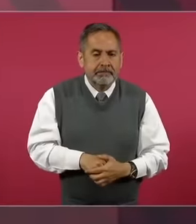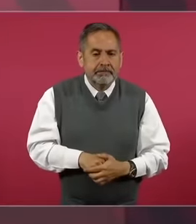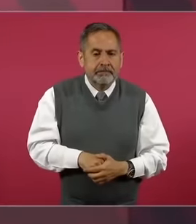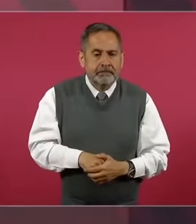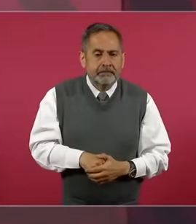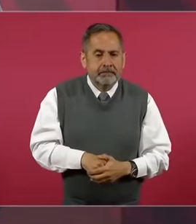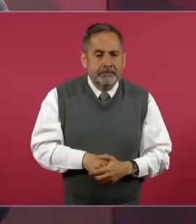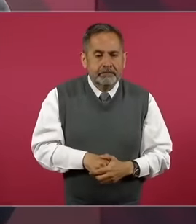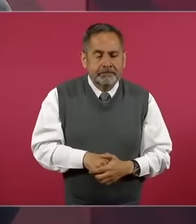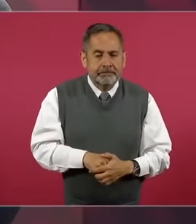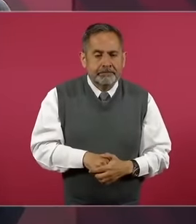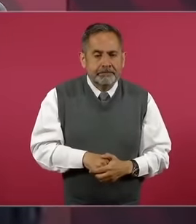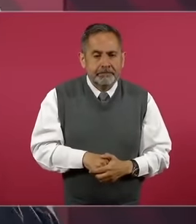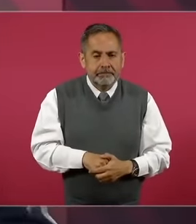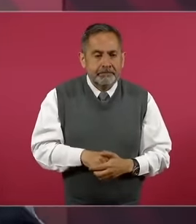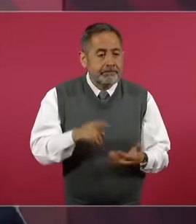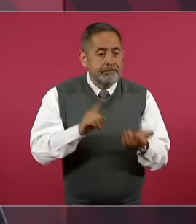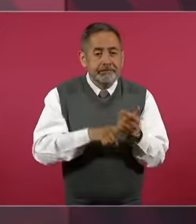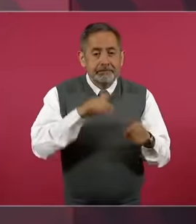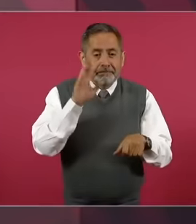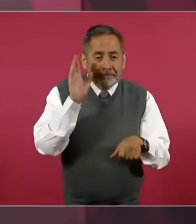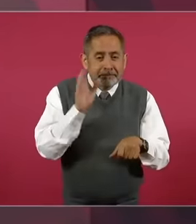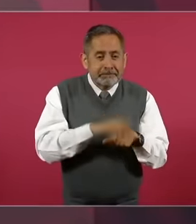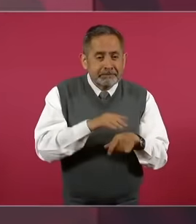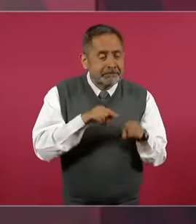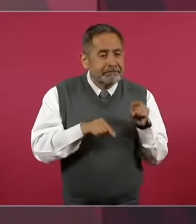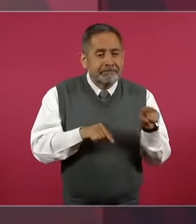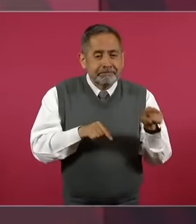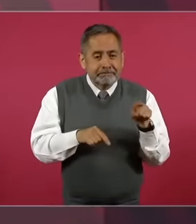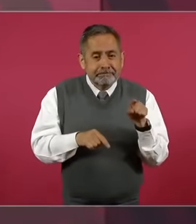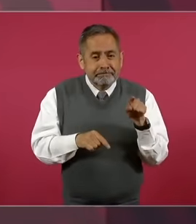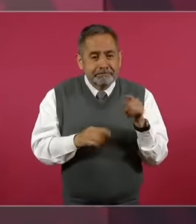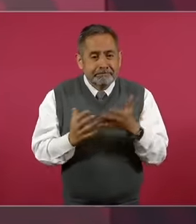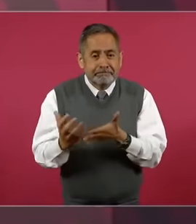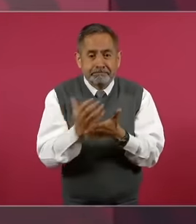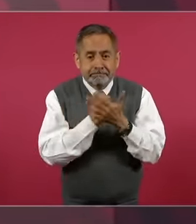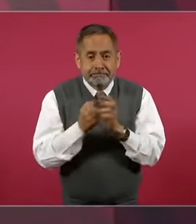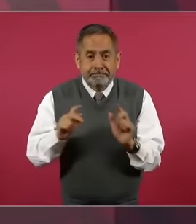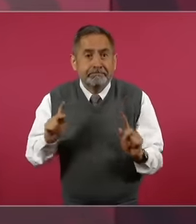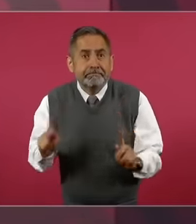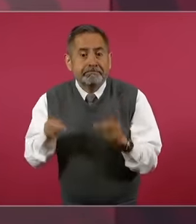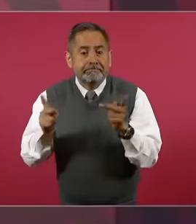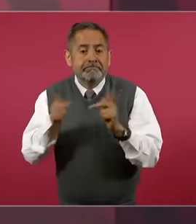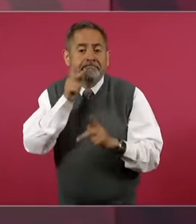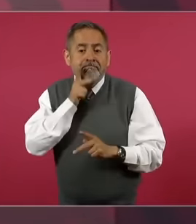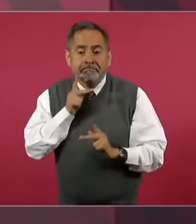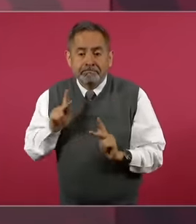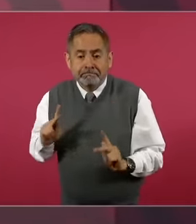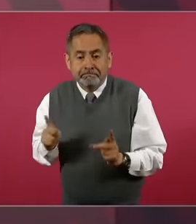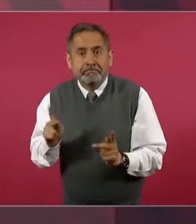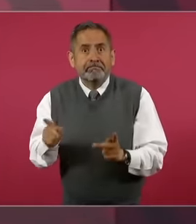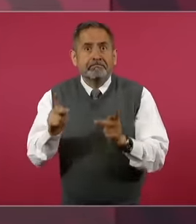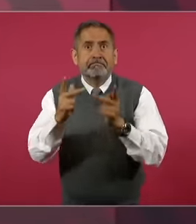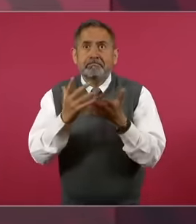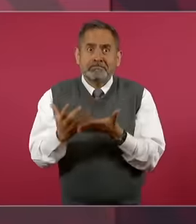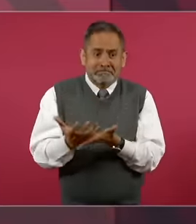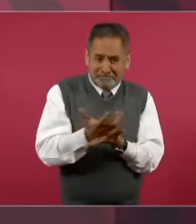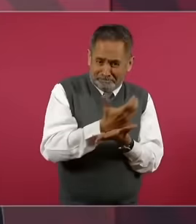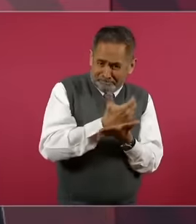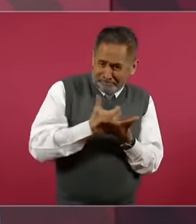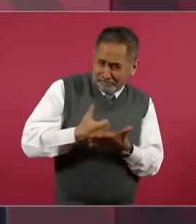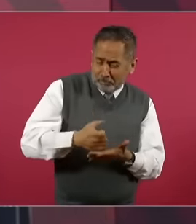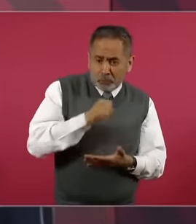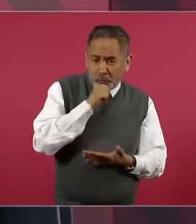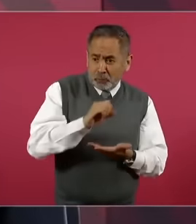se recibieron más ingresos por la venta de petróleo al extranjero,